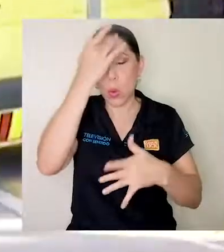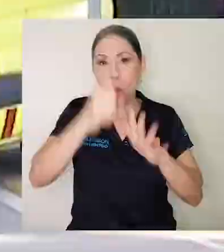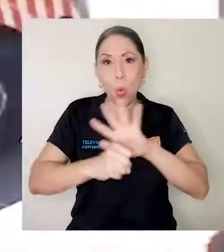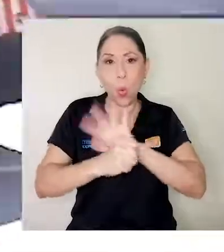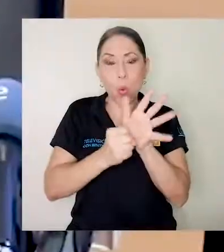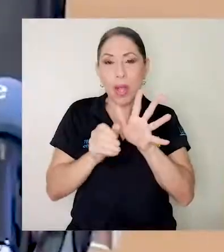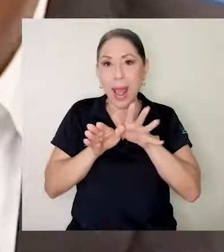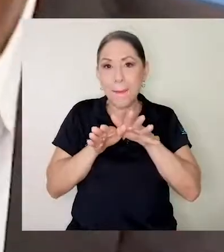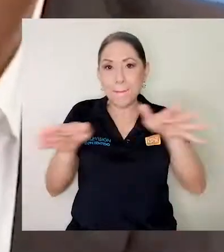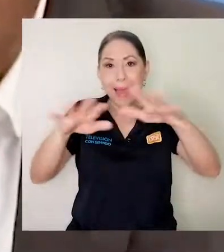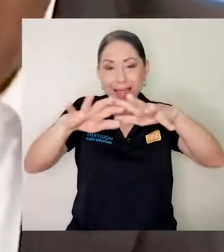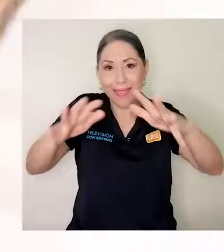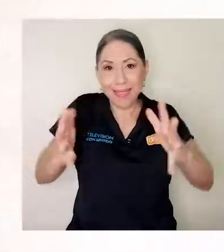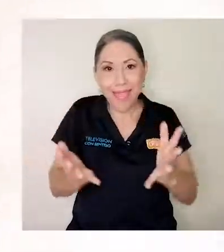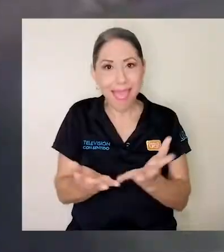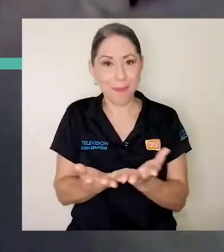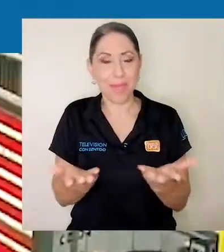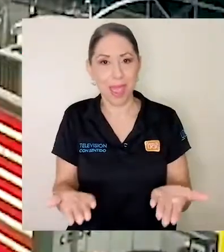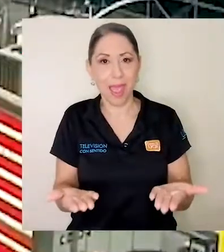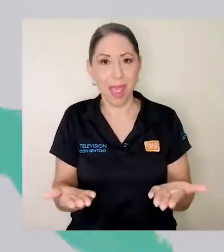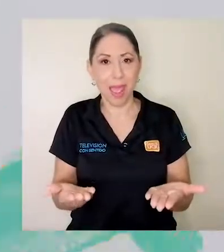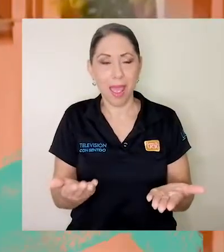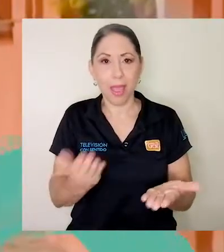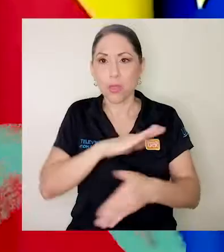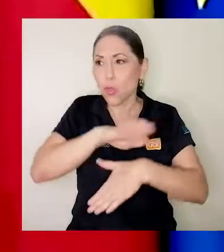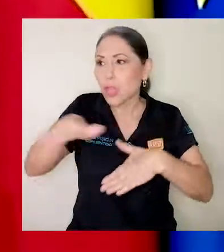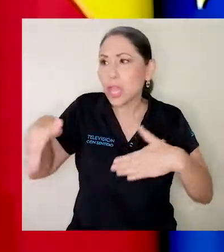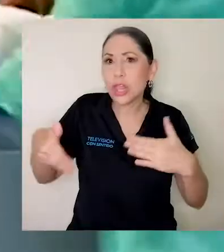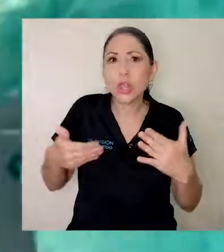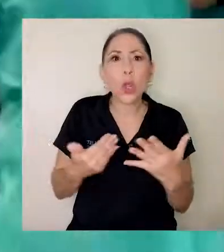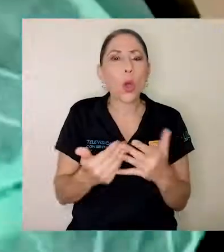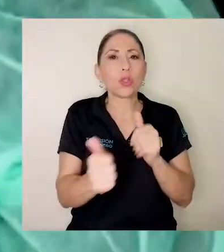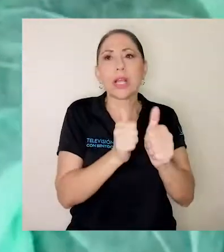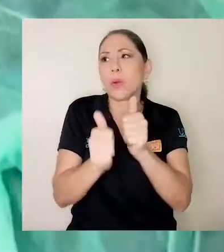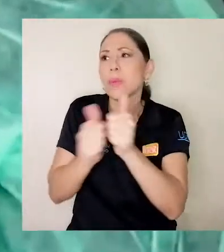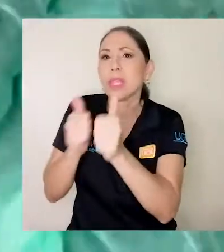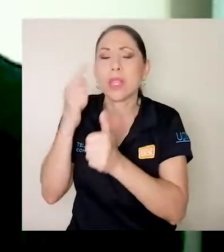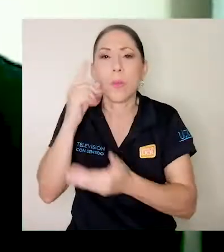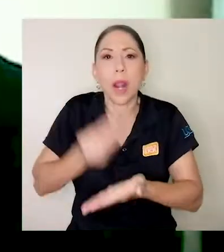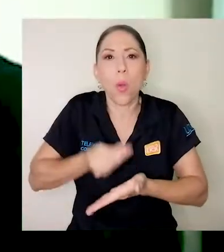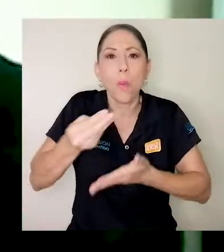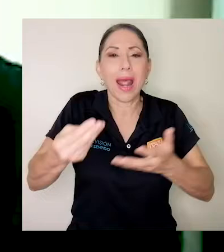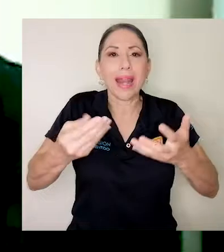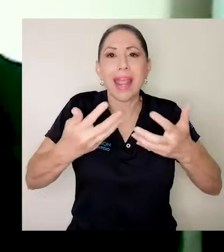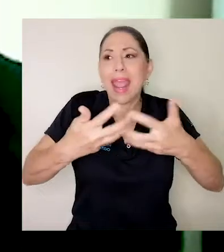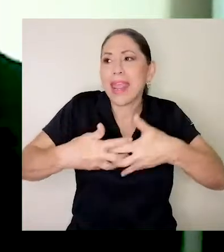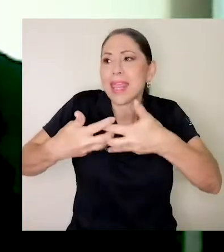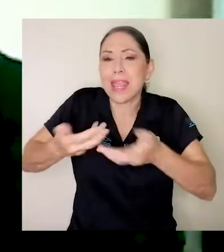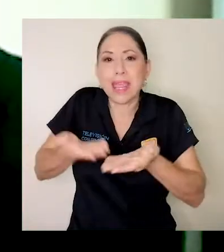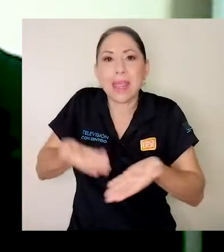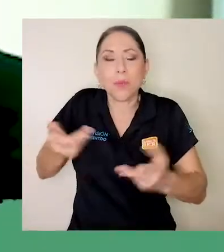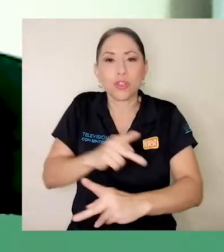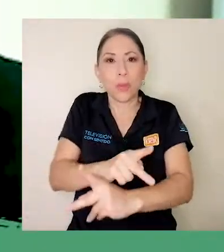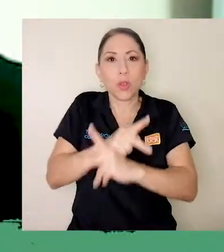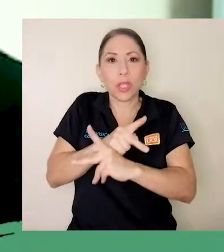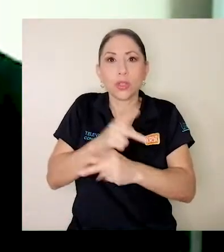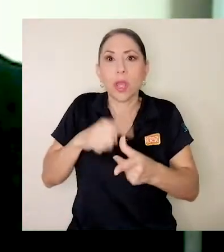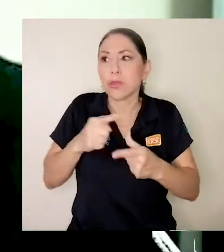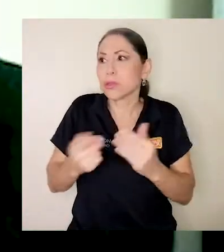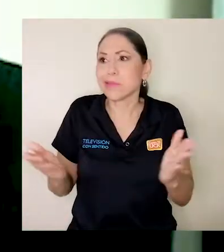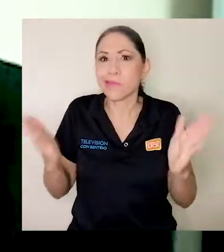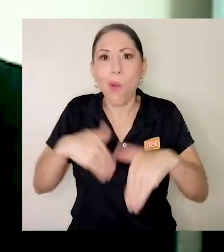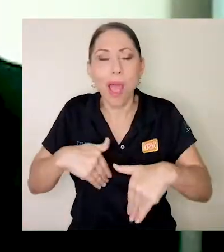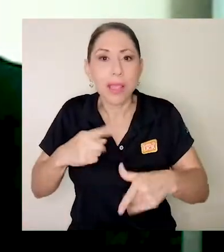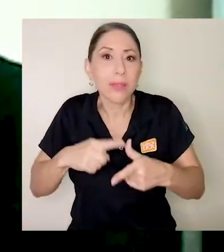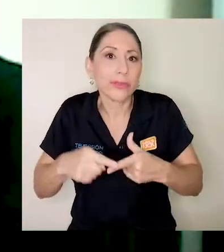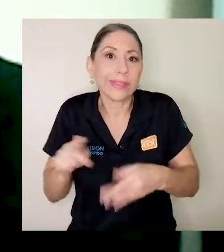una pandemia y es a nivel mundial, en donde todos están compitiendo por comprar equipos de protección. Entonces, al no tener, pues obviamente